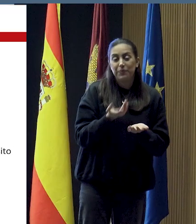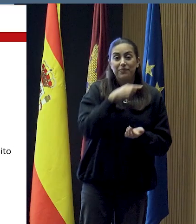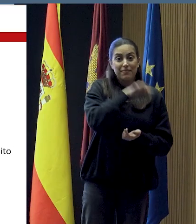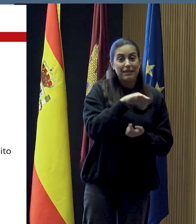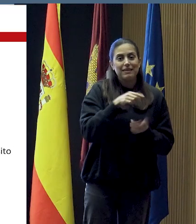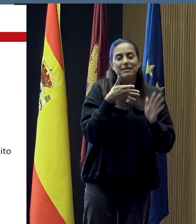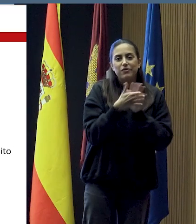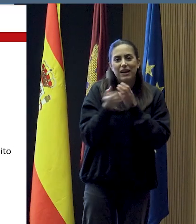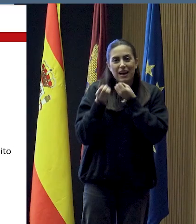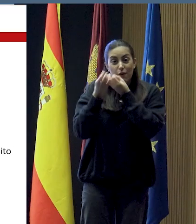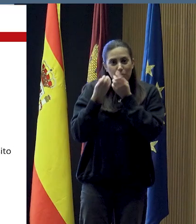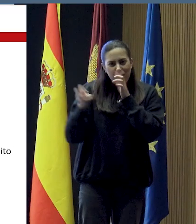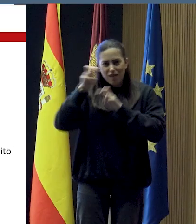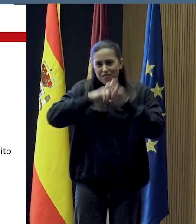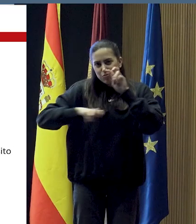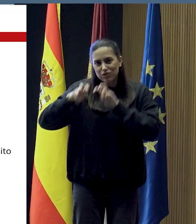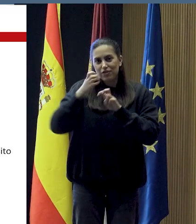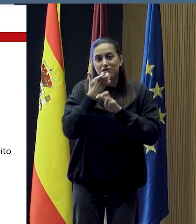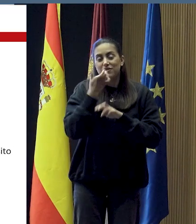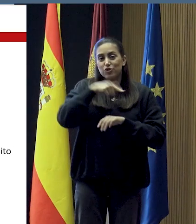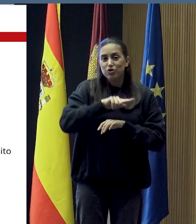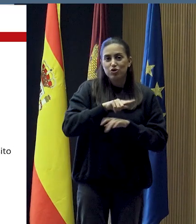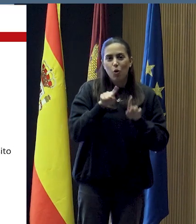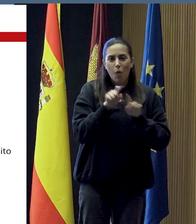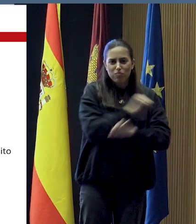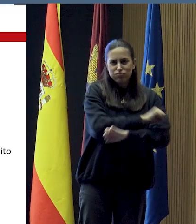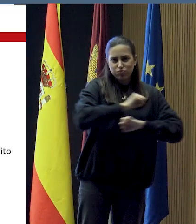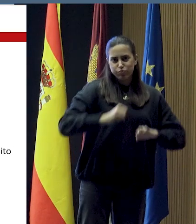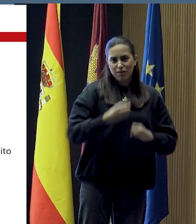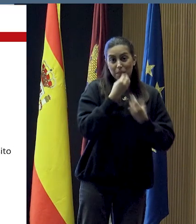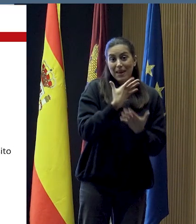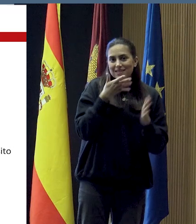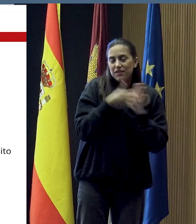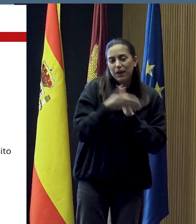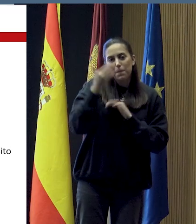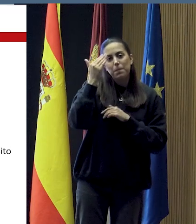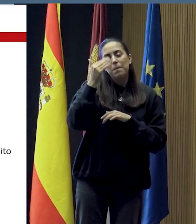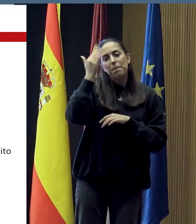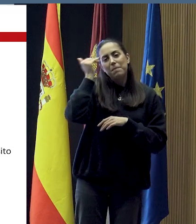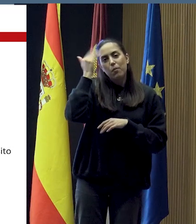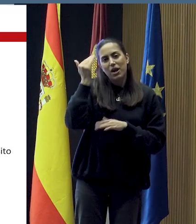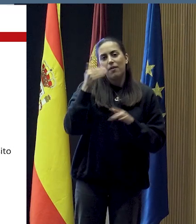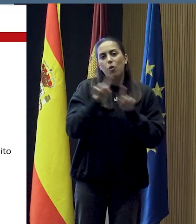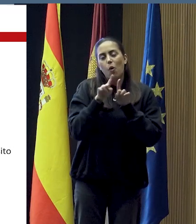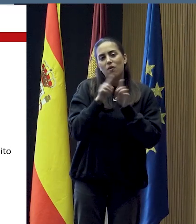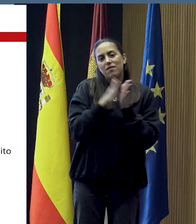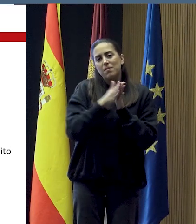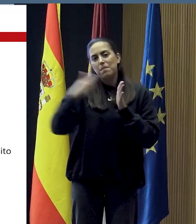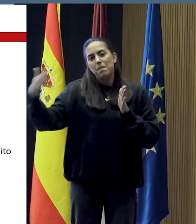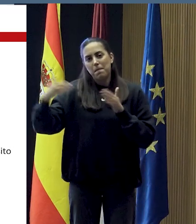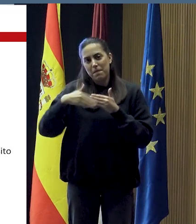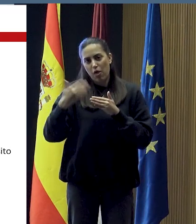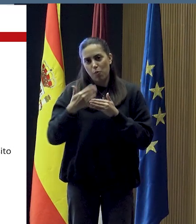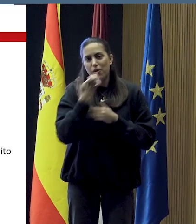información que, si hemos fijado adecuadamente, se ha convertido en una memoria a largo plazo y que podemos hacer el examen pues